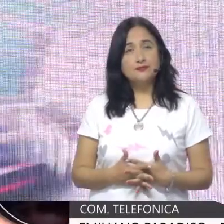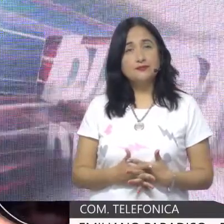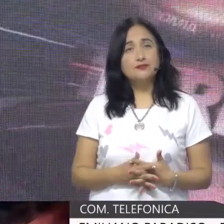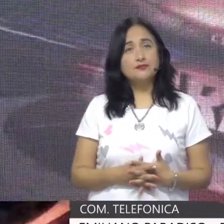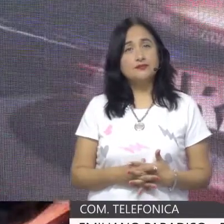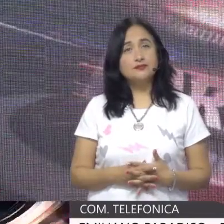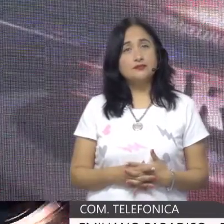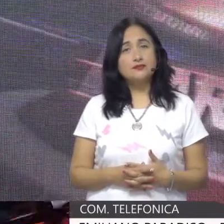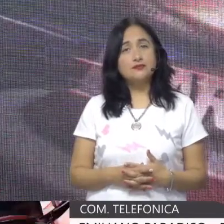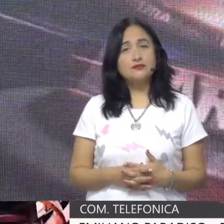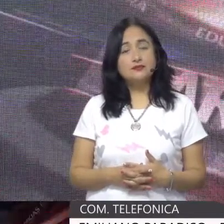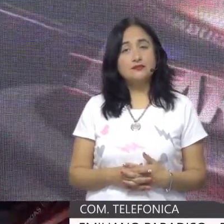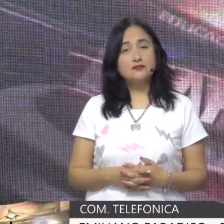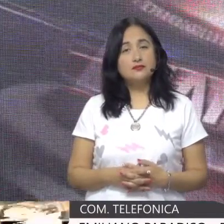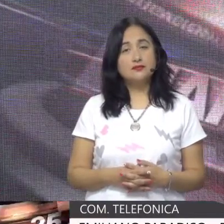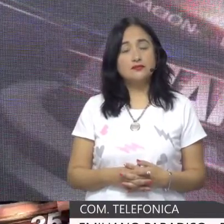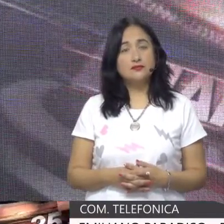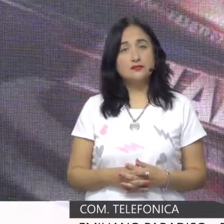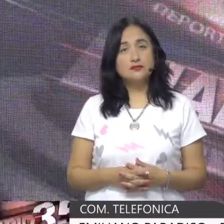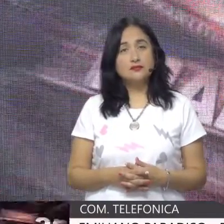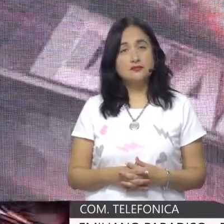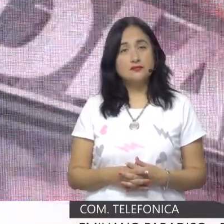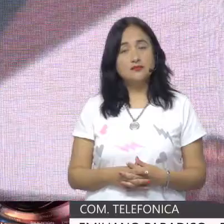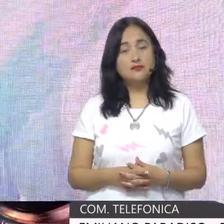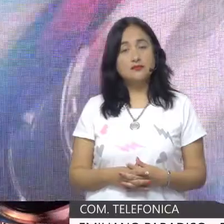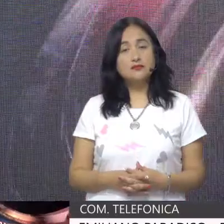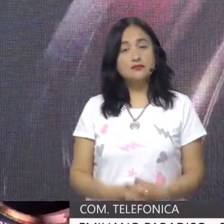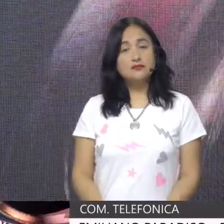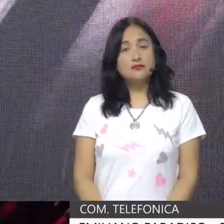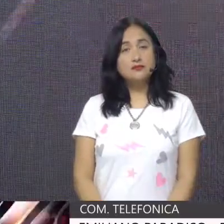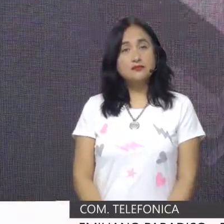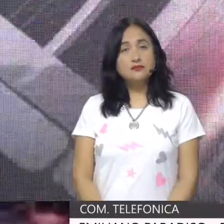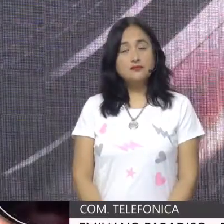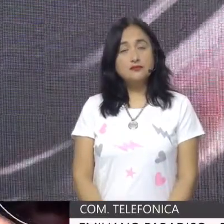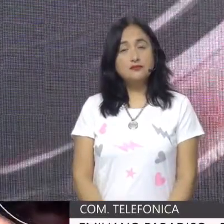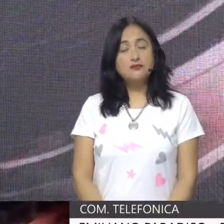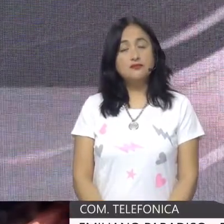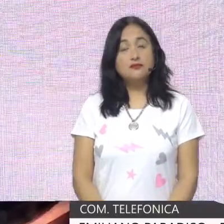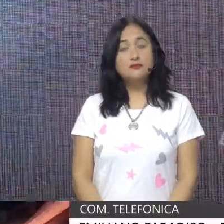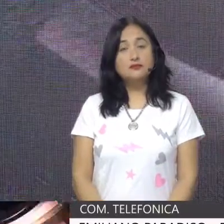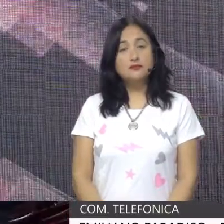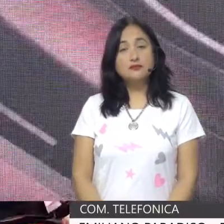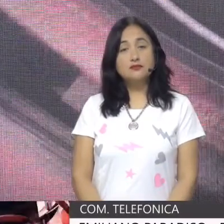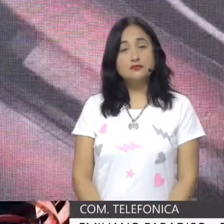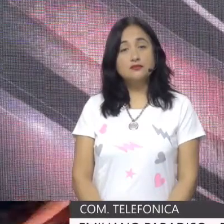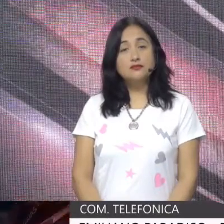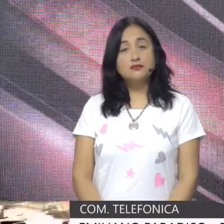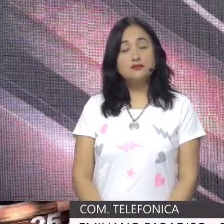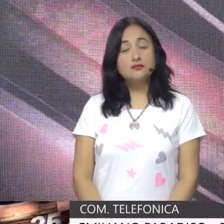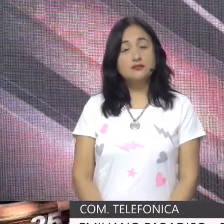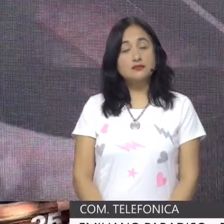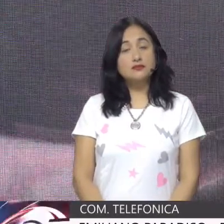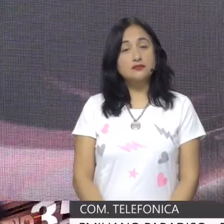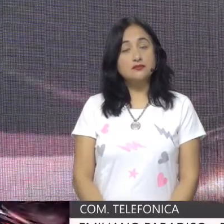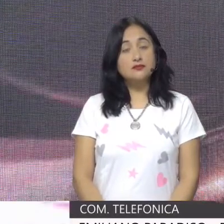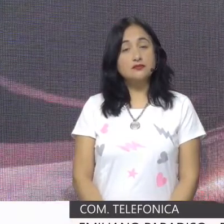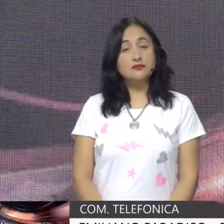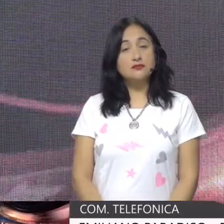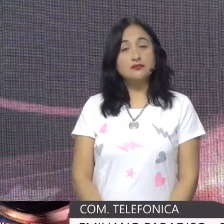se acreditaba todos los meses de forma automática, esto estaba previsto para poder entregarlo, por lo menos en este periodo que vamos a